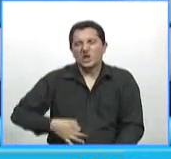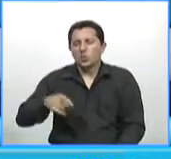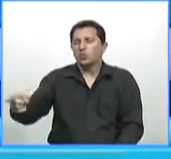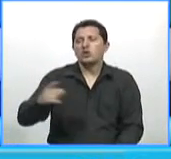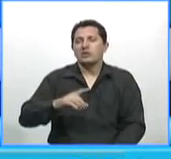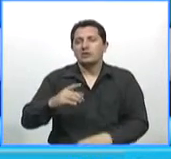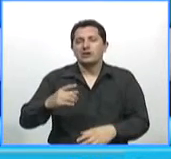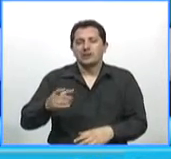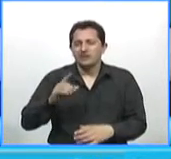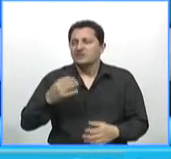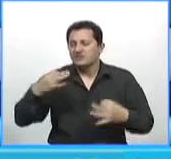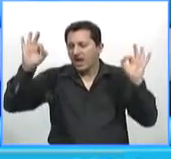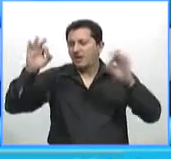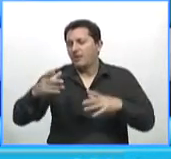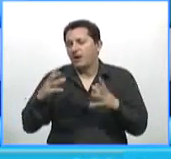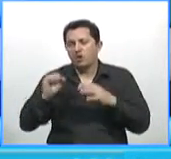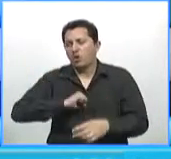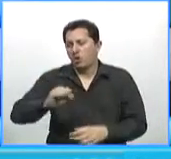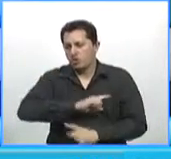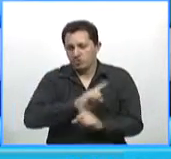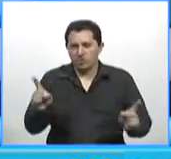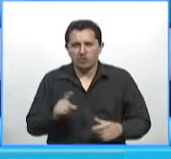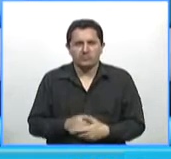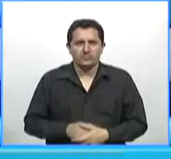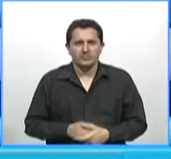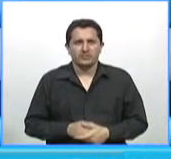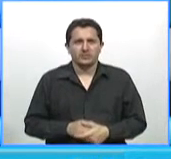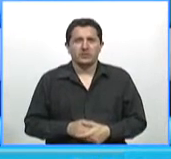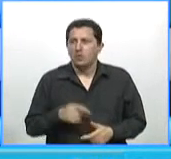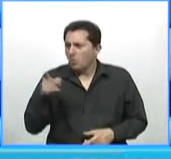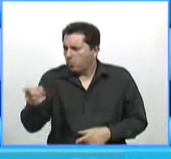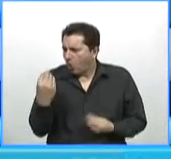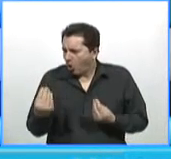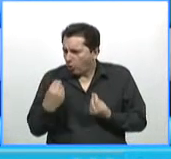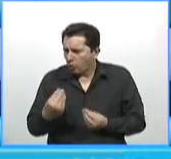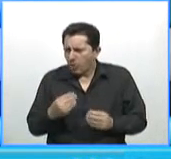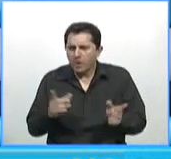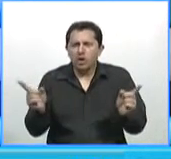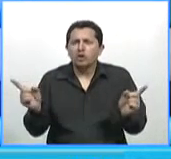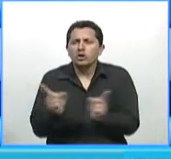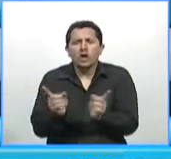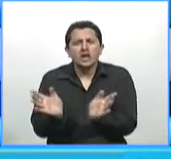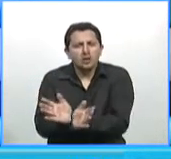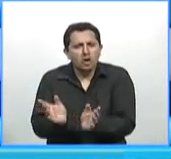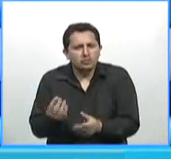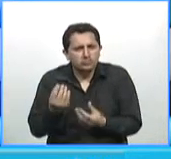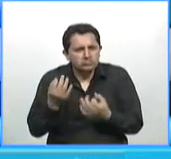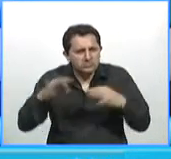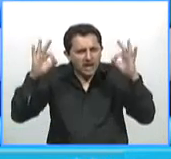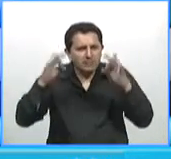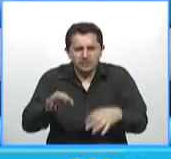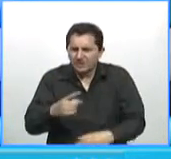digo, la piba la saca. ¿Cómo se actúa como una gigante en el córner corto? Porque usted a veces ha